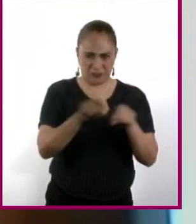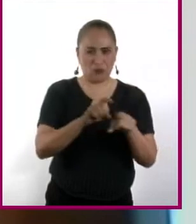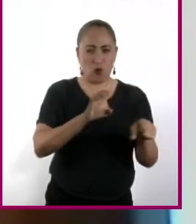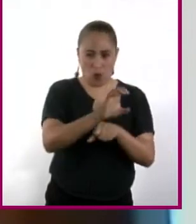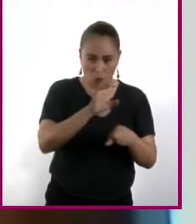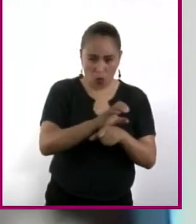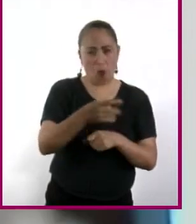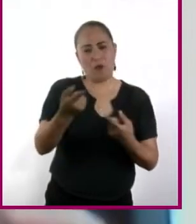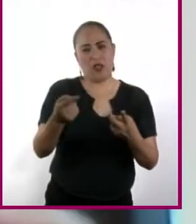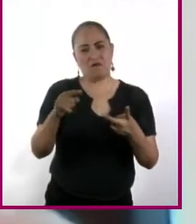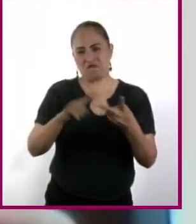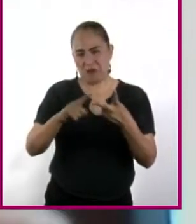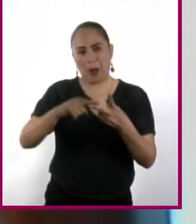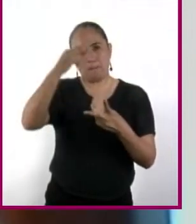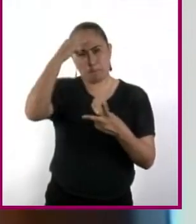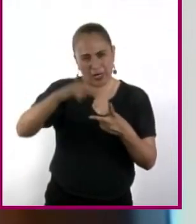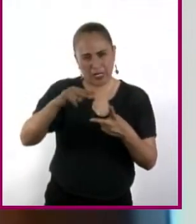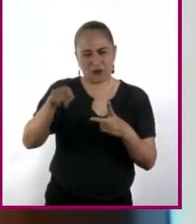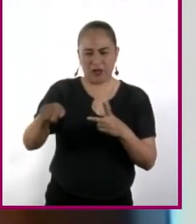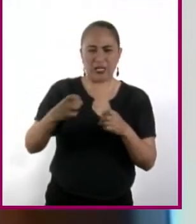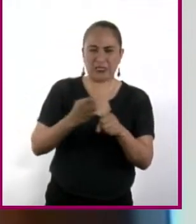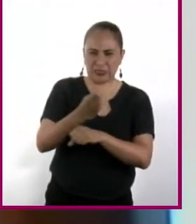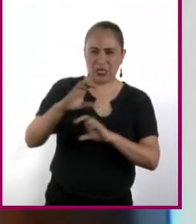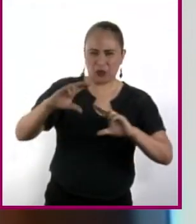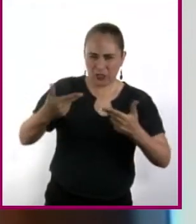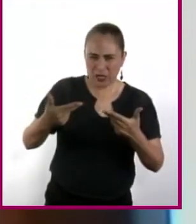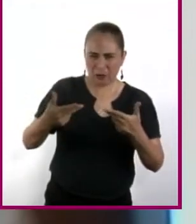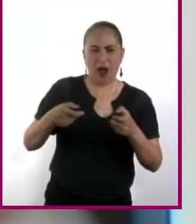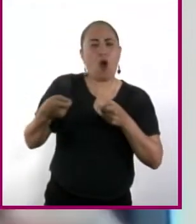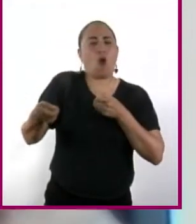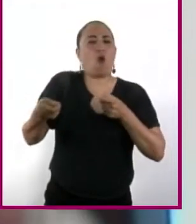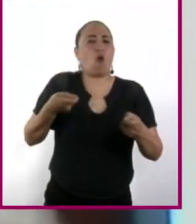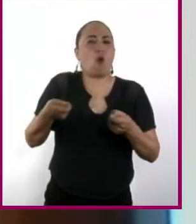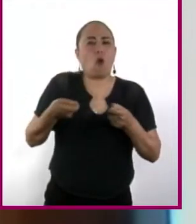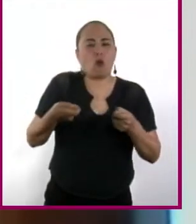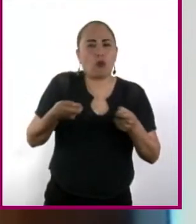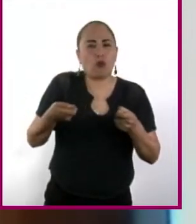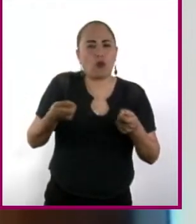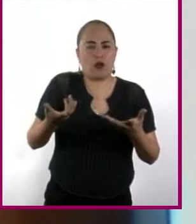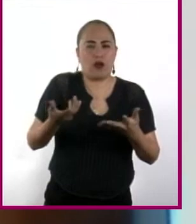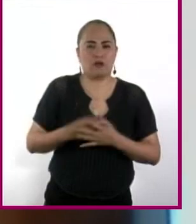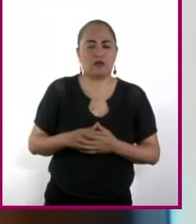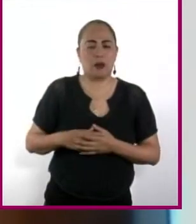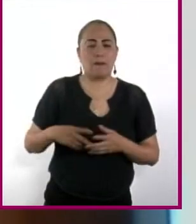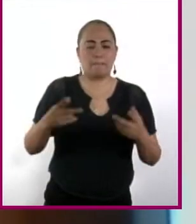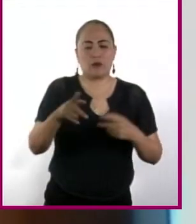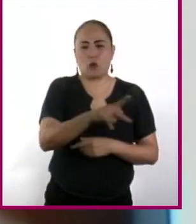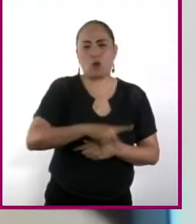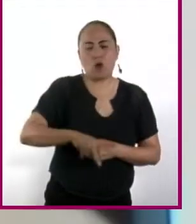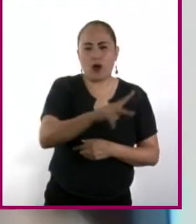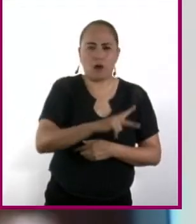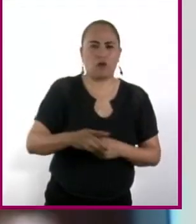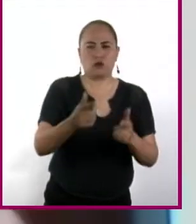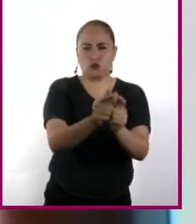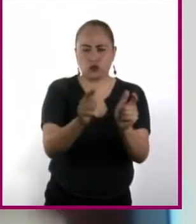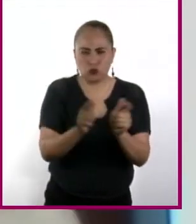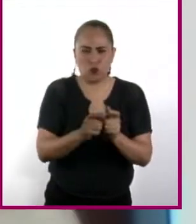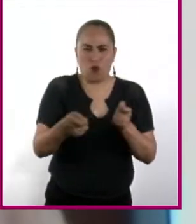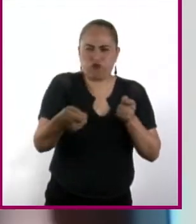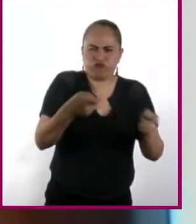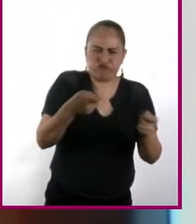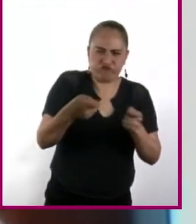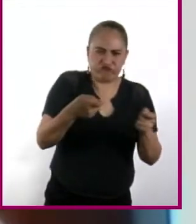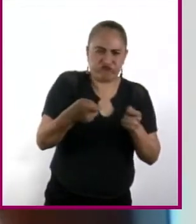en Chiapas, están controlando las poblaciones,